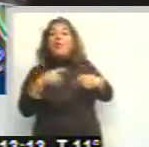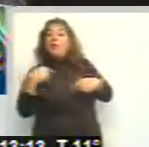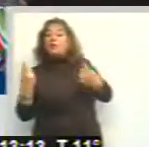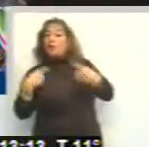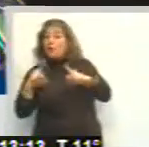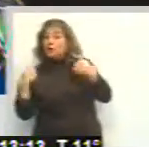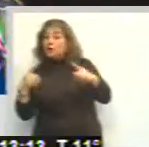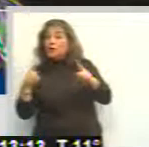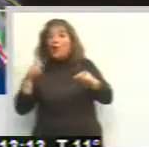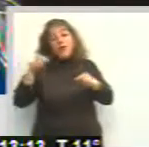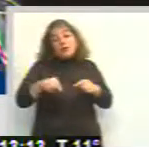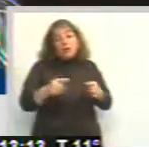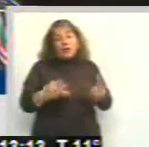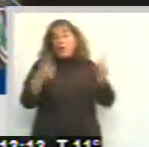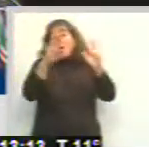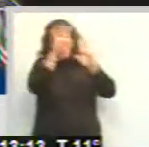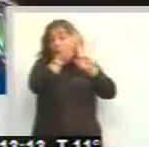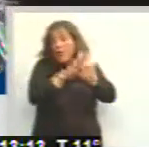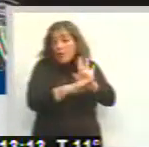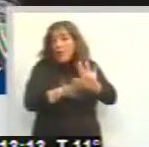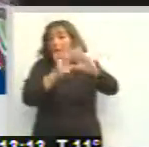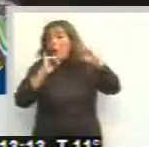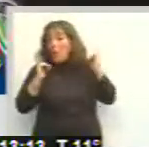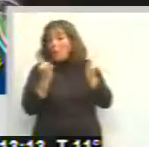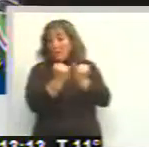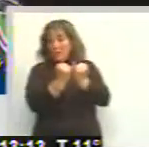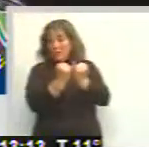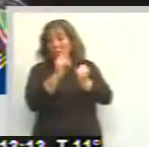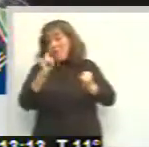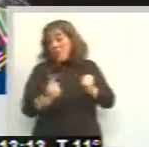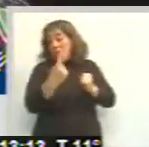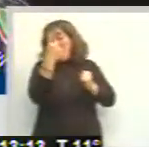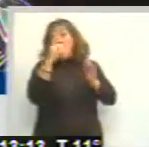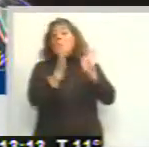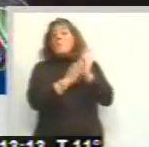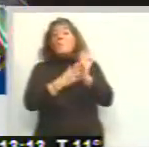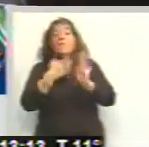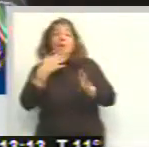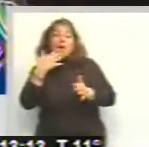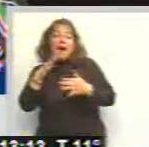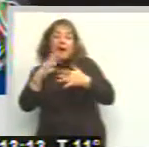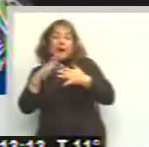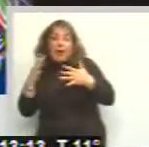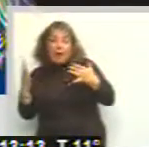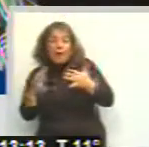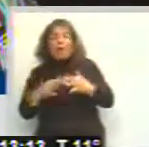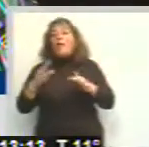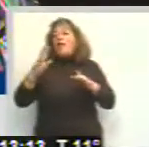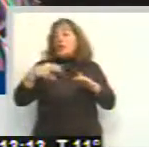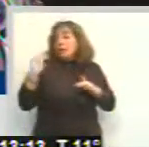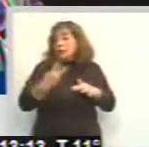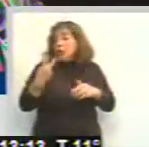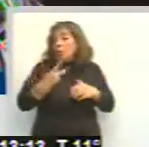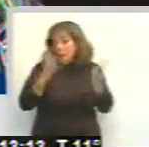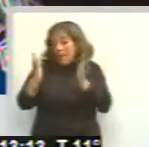sería entonces lo que conformaría el programa en su totalidad. La Rueca de Oro, la primera parte, poema sinfónico de Antonín Dvořák, compositor eslavo. La segunda